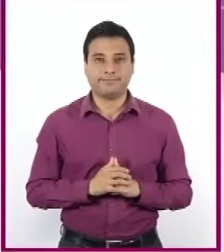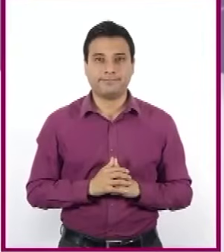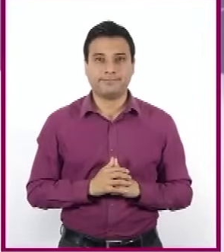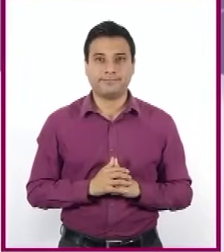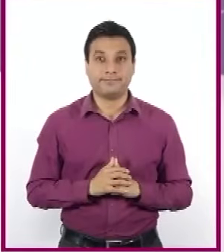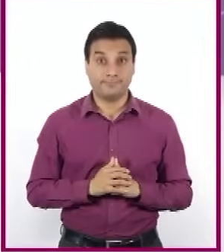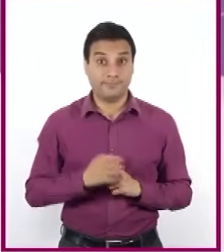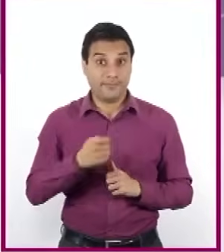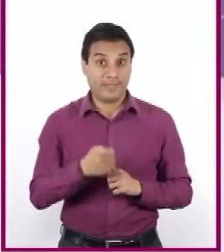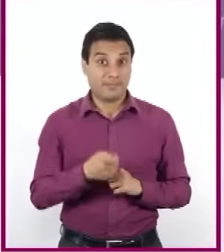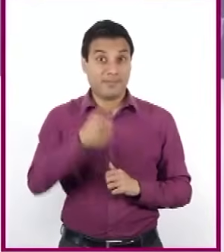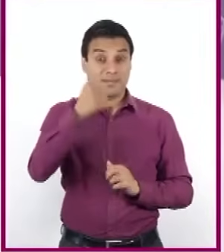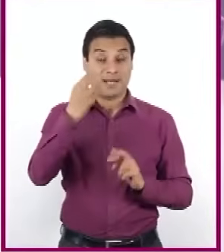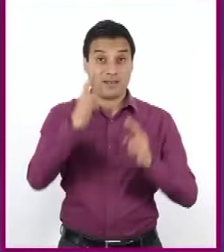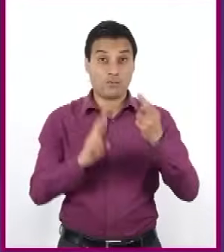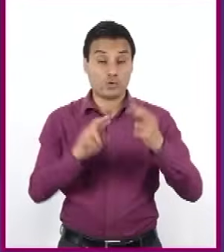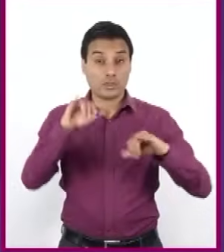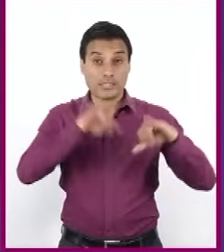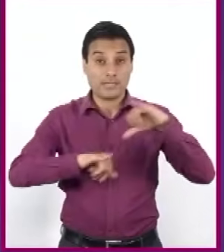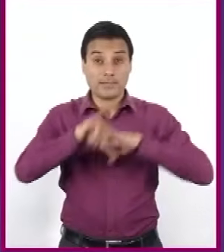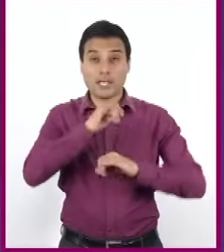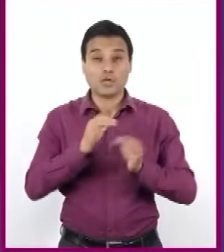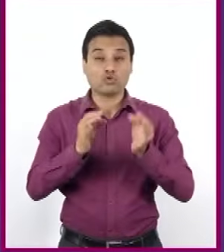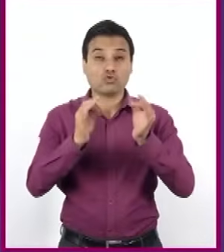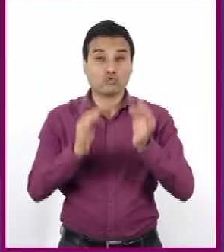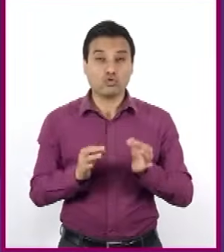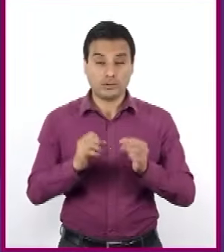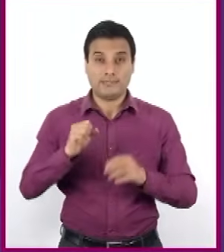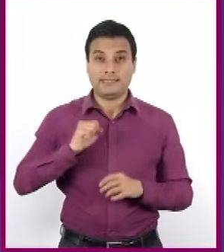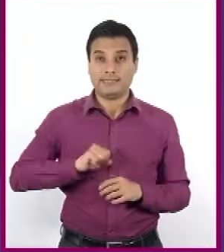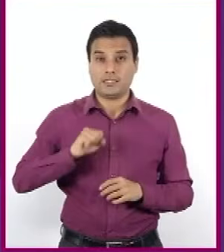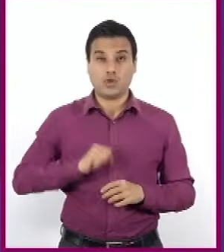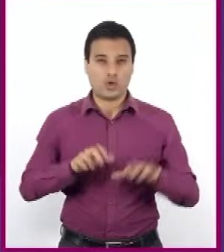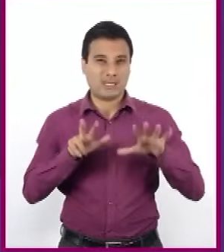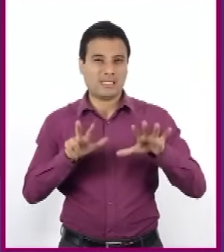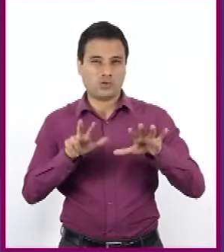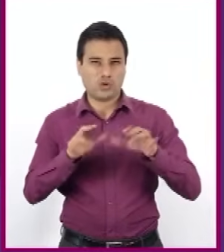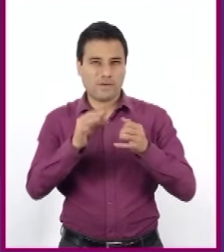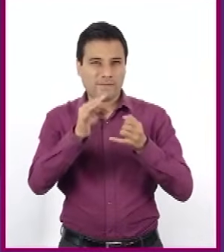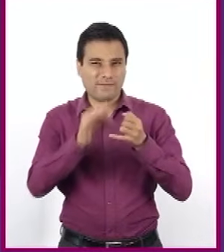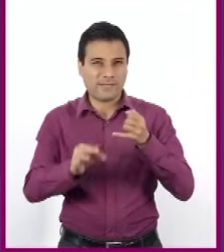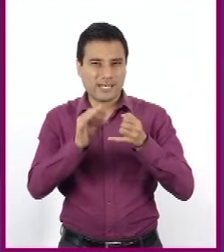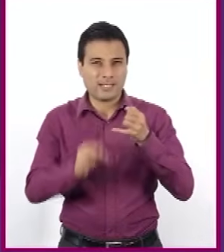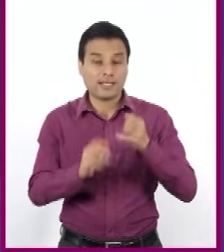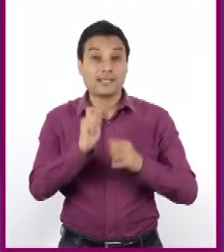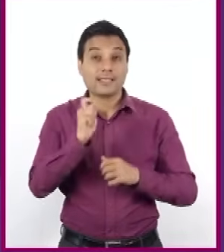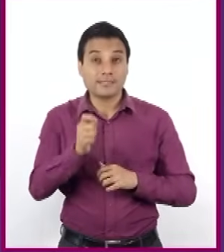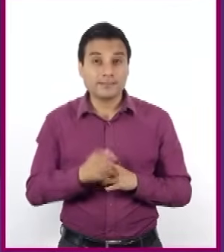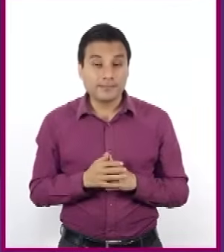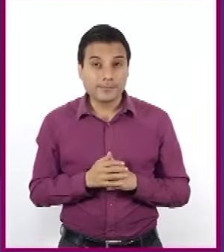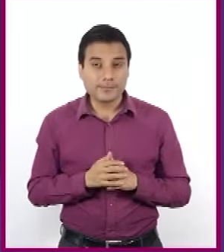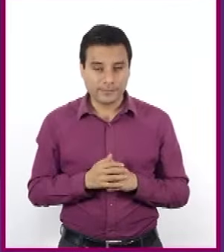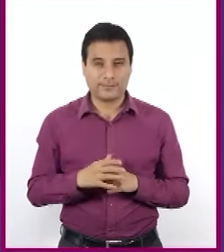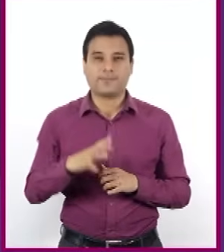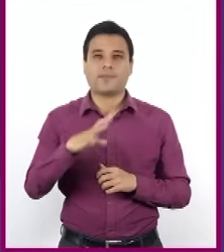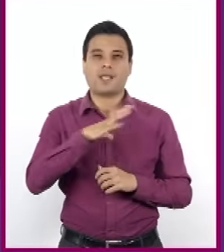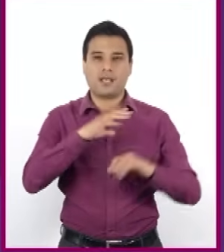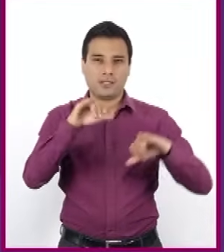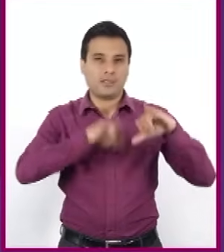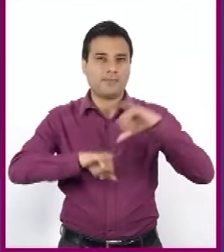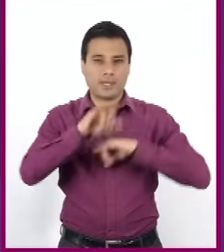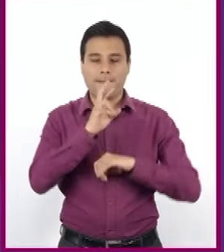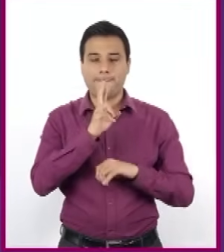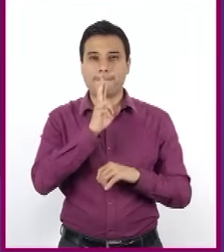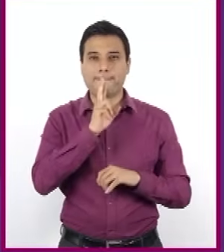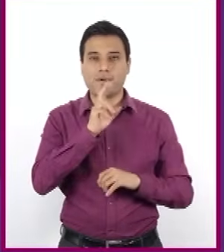La primera revolución de la química se produjo a finales del siglo XVIII, lo que significó la reformulación de la química.